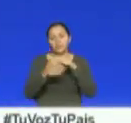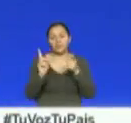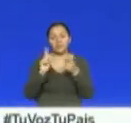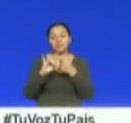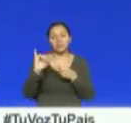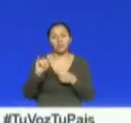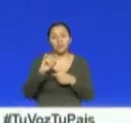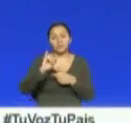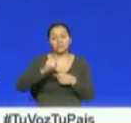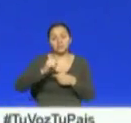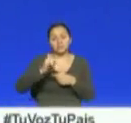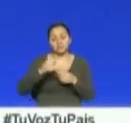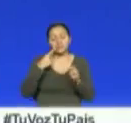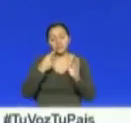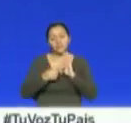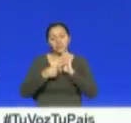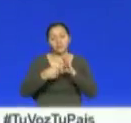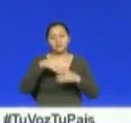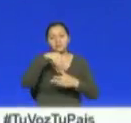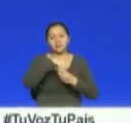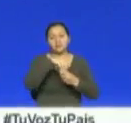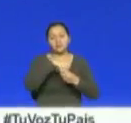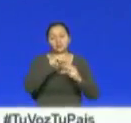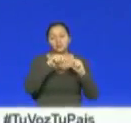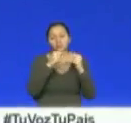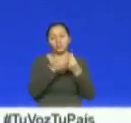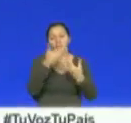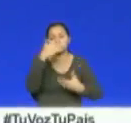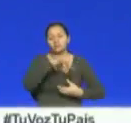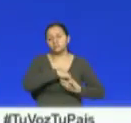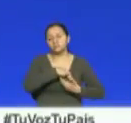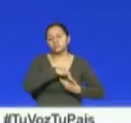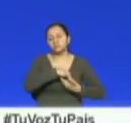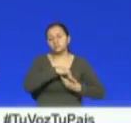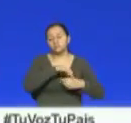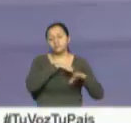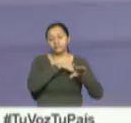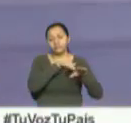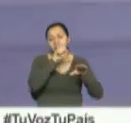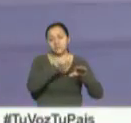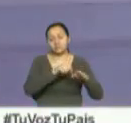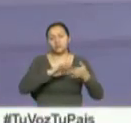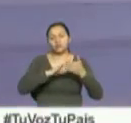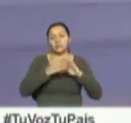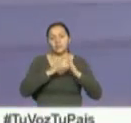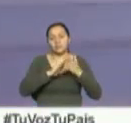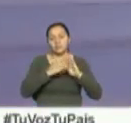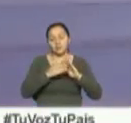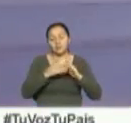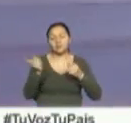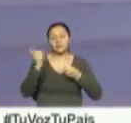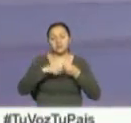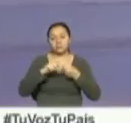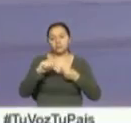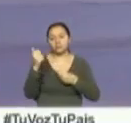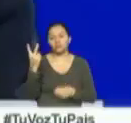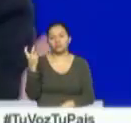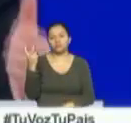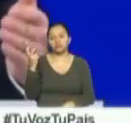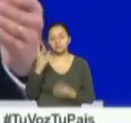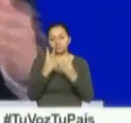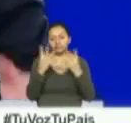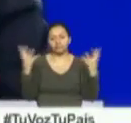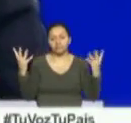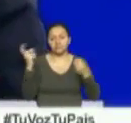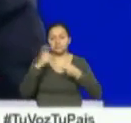jueves para presentarse a las primarias de su partido, que se celebran a finales de noviembre y en las que ya hay inscritos otros 12